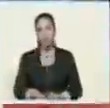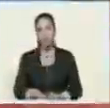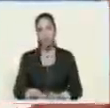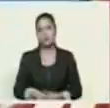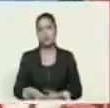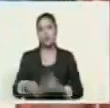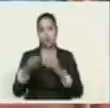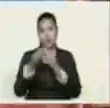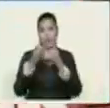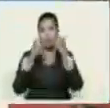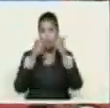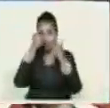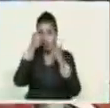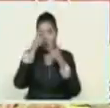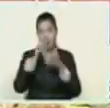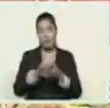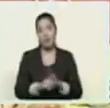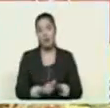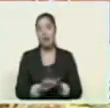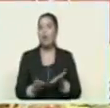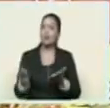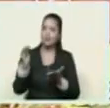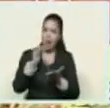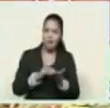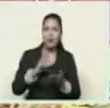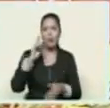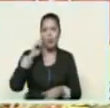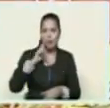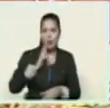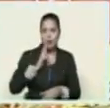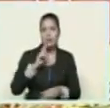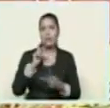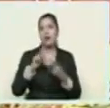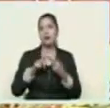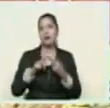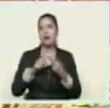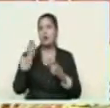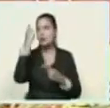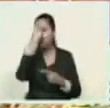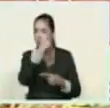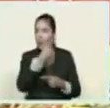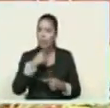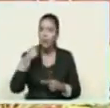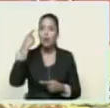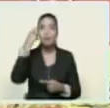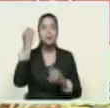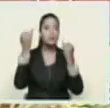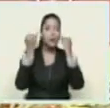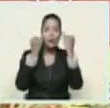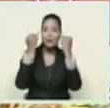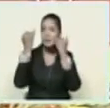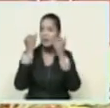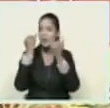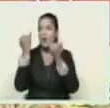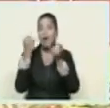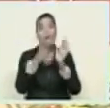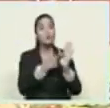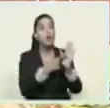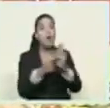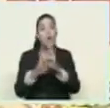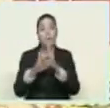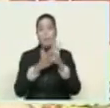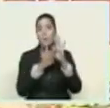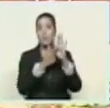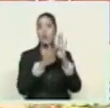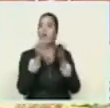y con chávez volvió a bolívar y su rostro y su pensamiento y su ejemplo